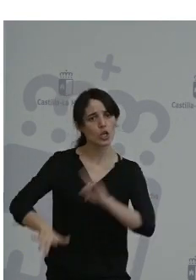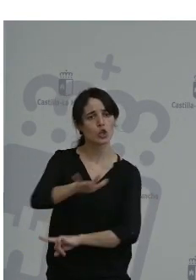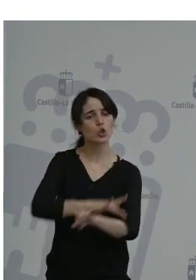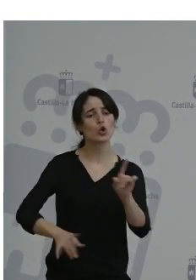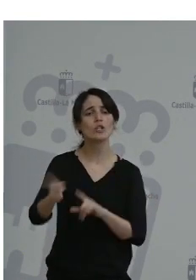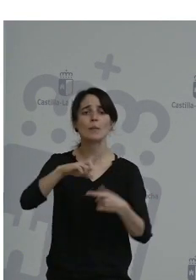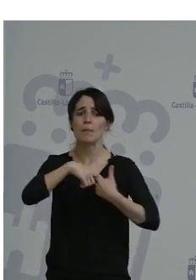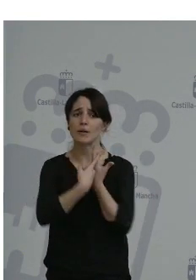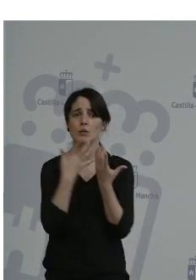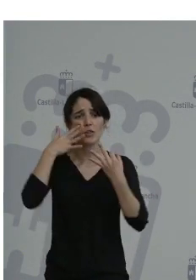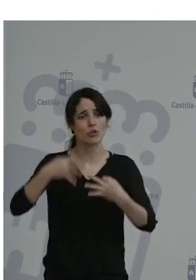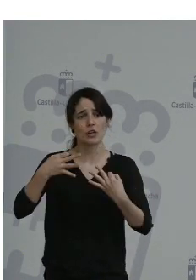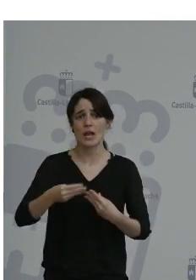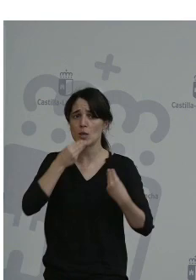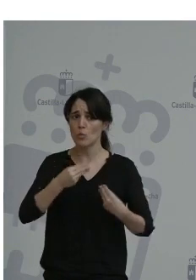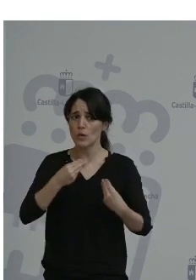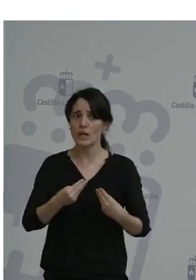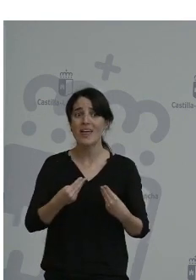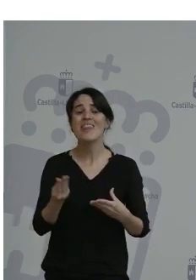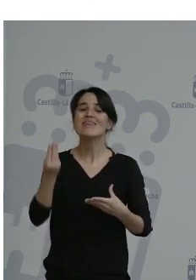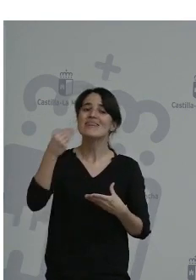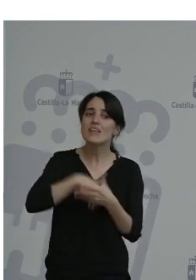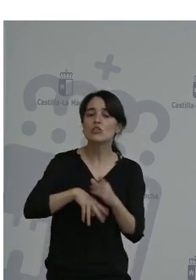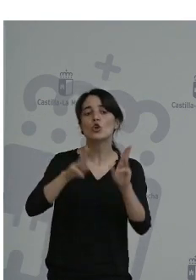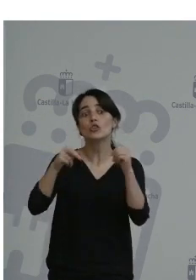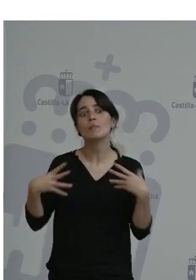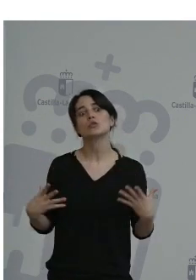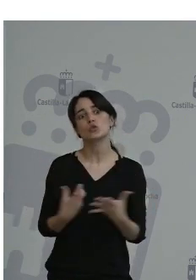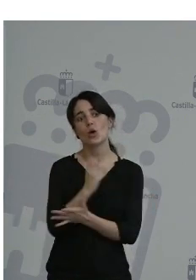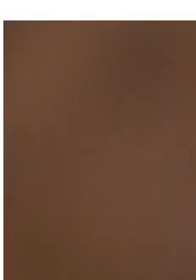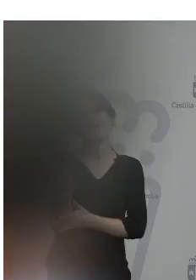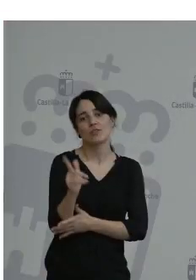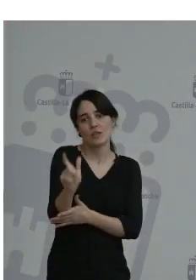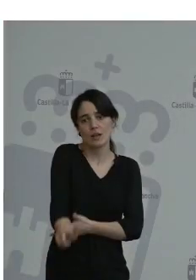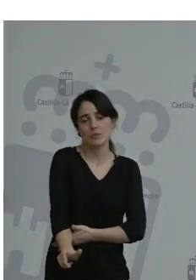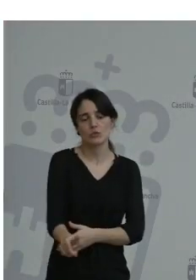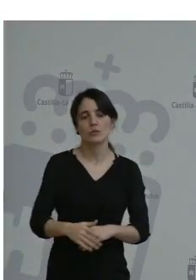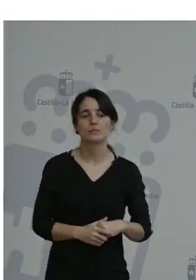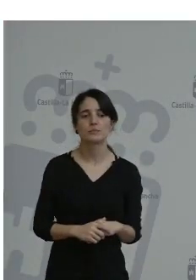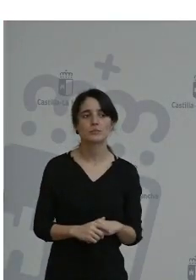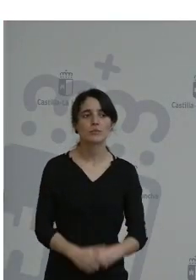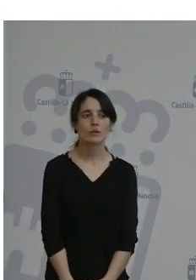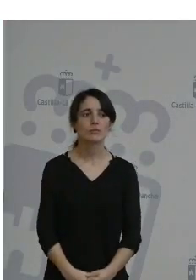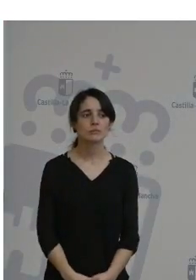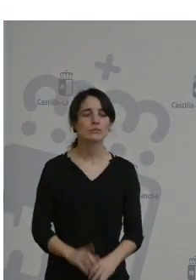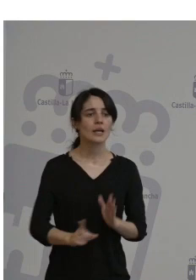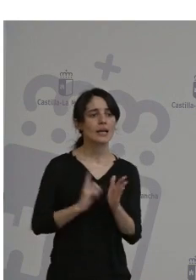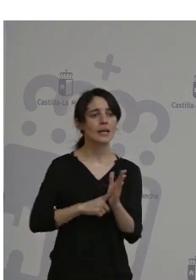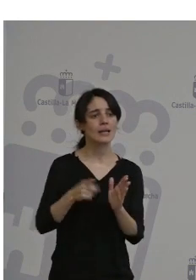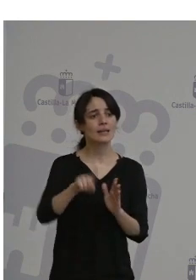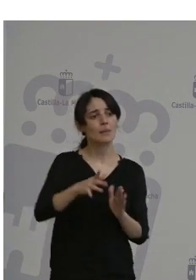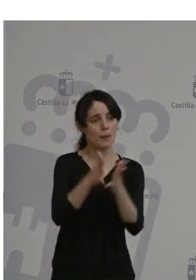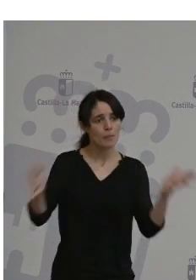real y efectiva en todos los asuntos que les sean propios la ley también promueve el respeto a la